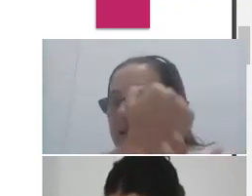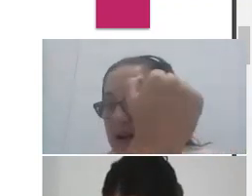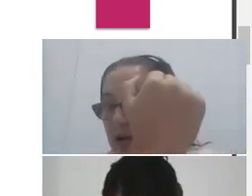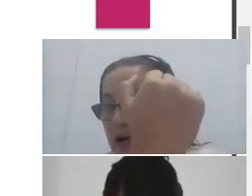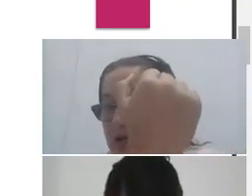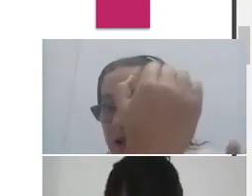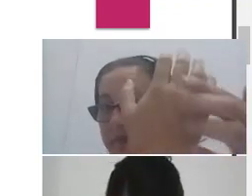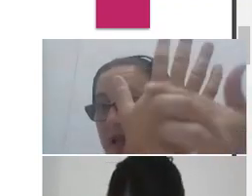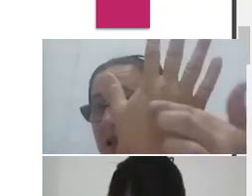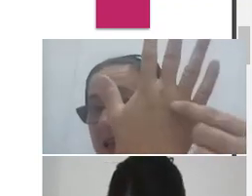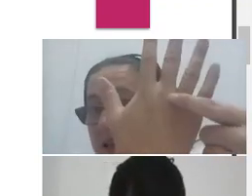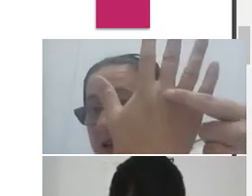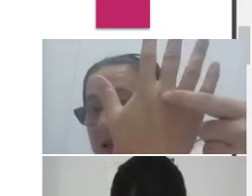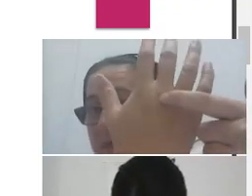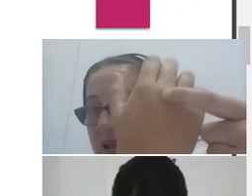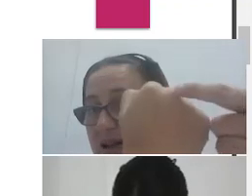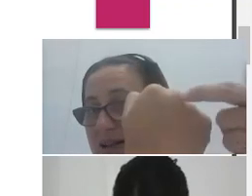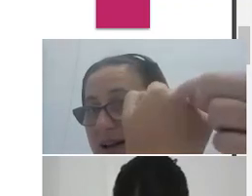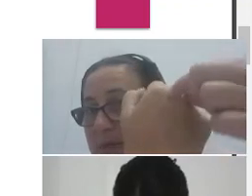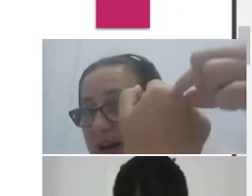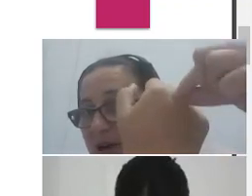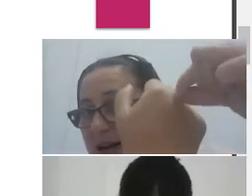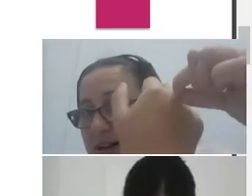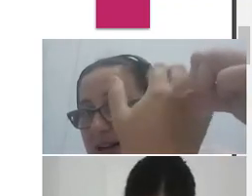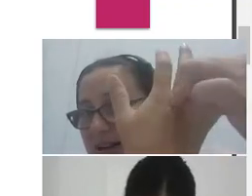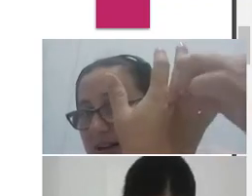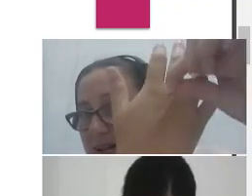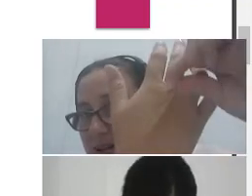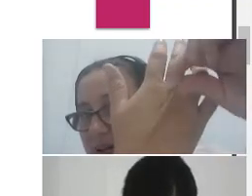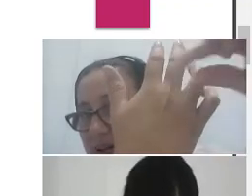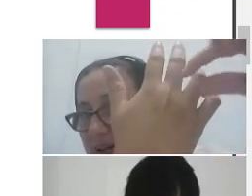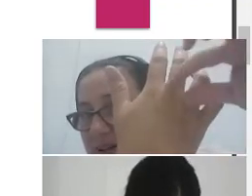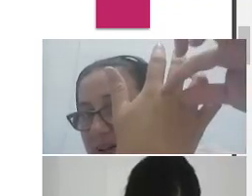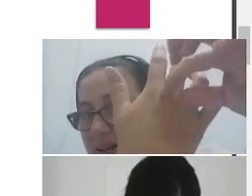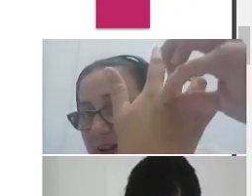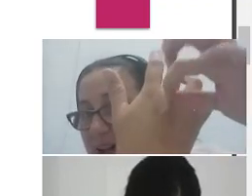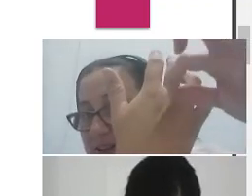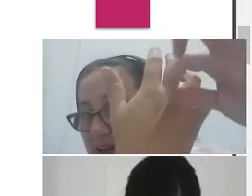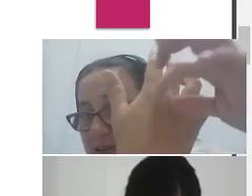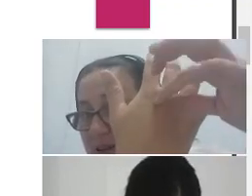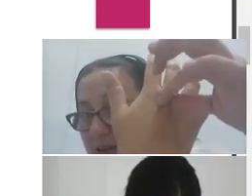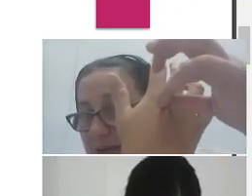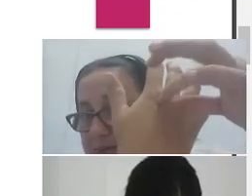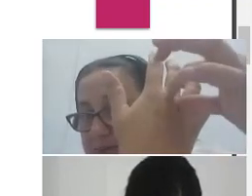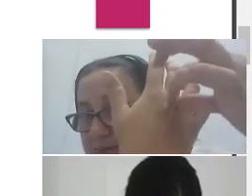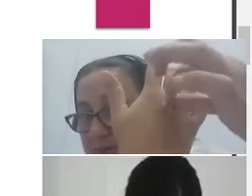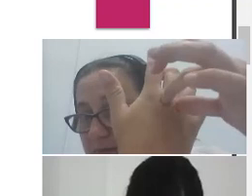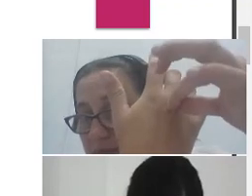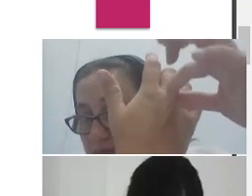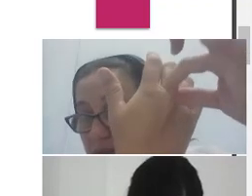permanentemente más en roce. Y también tienen menos cantidad de grasa, ¿no es